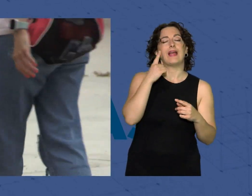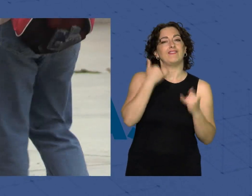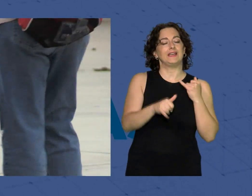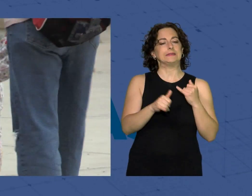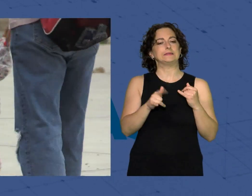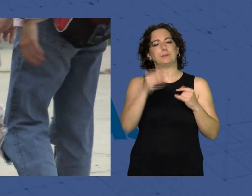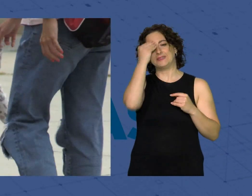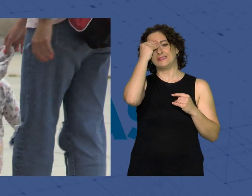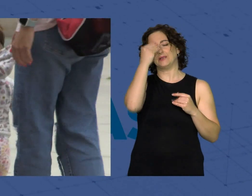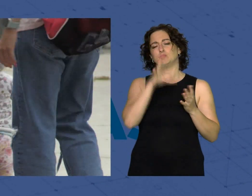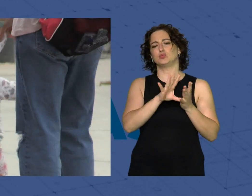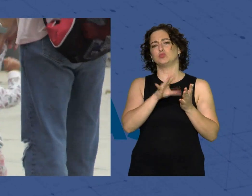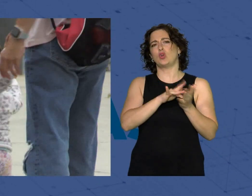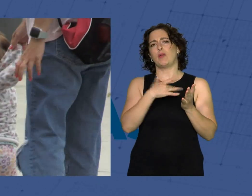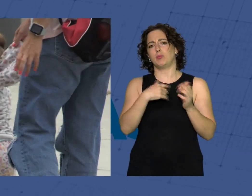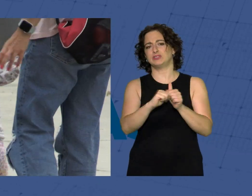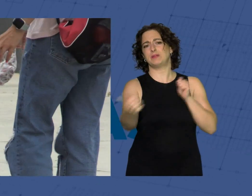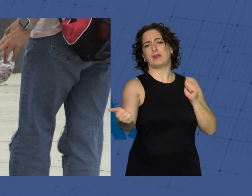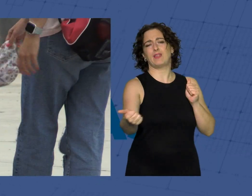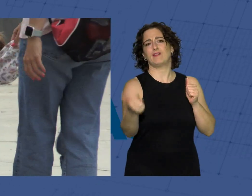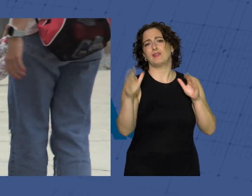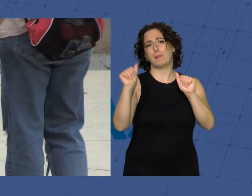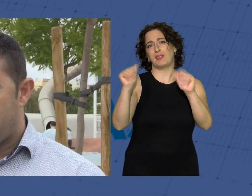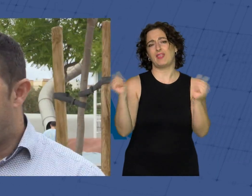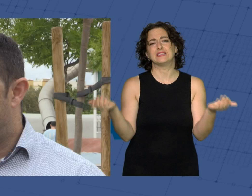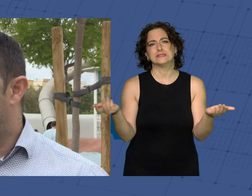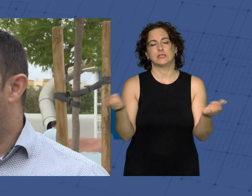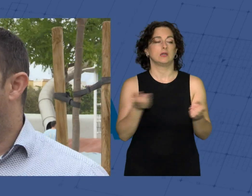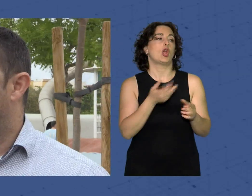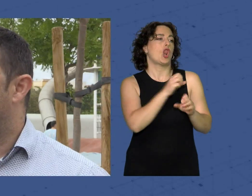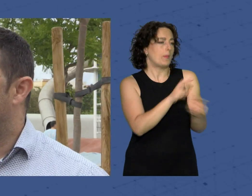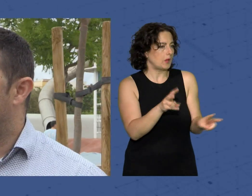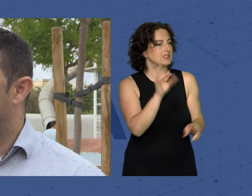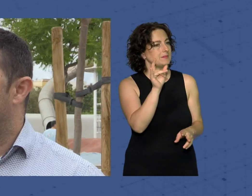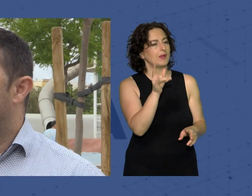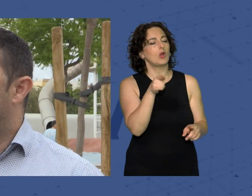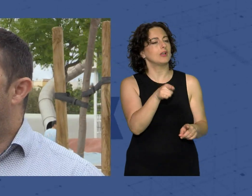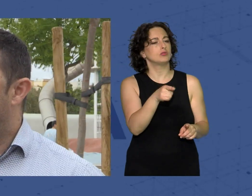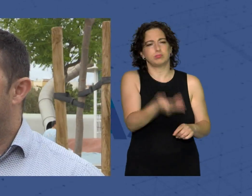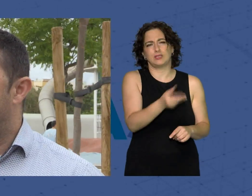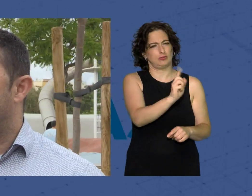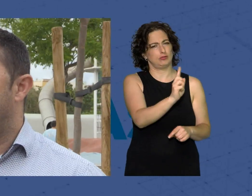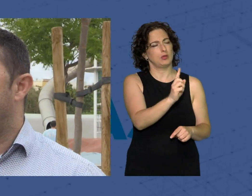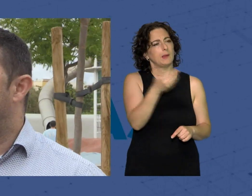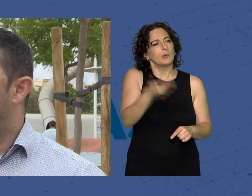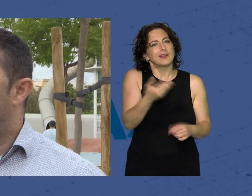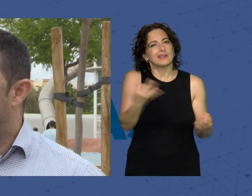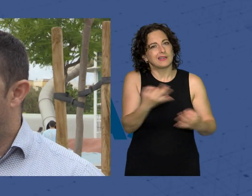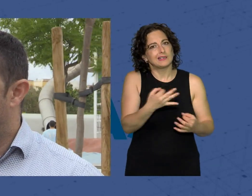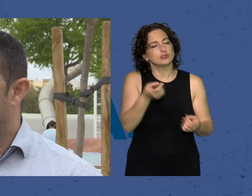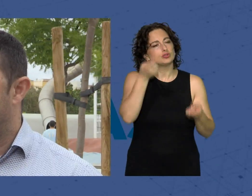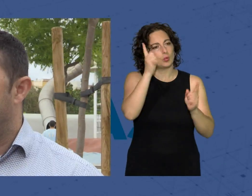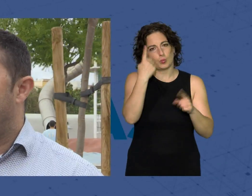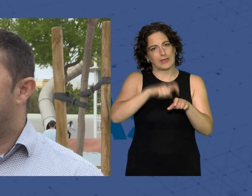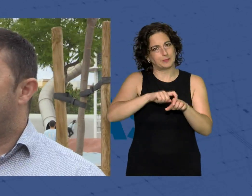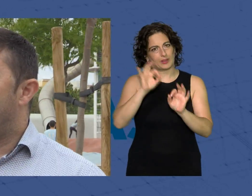al pensar en la hora de decir adiós. La despedida es lo peor, pero no tenemos que quedarnos con eso. Tenemos que quedarnos solamente con un